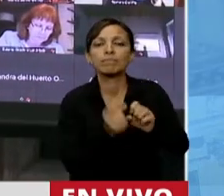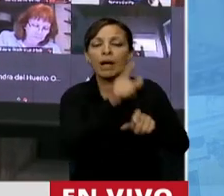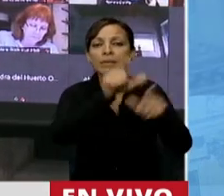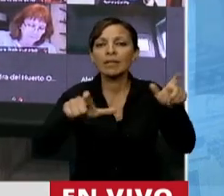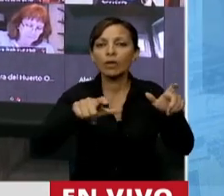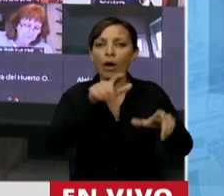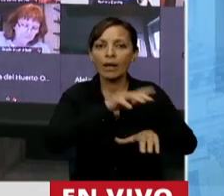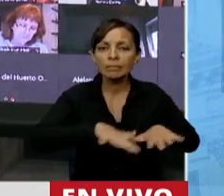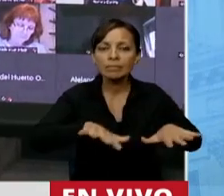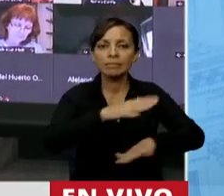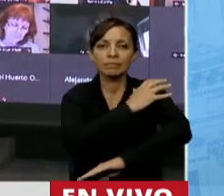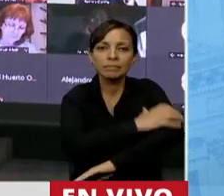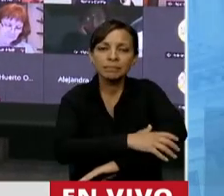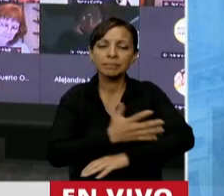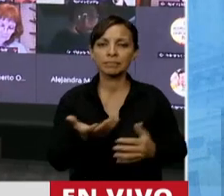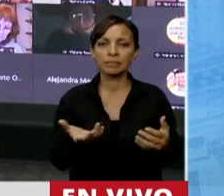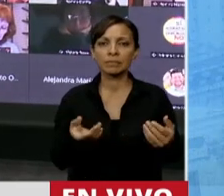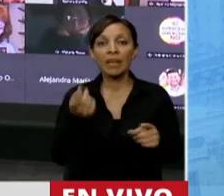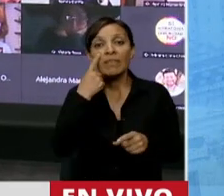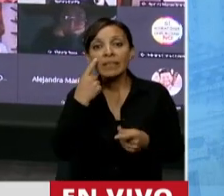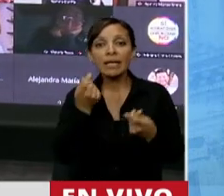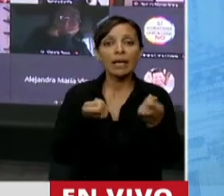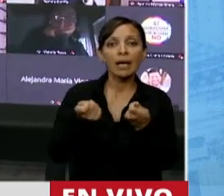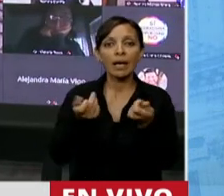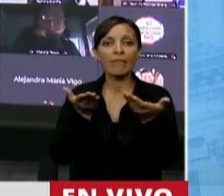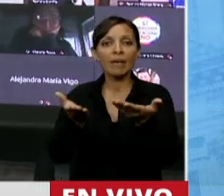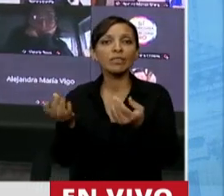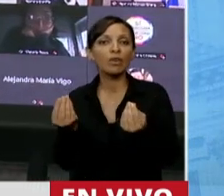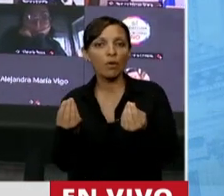sectores populares? Y fíjense cómo funcionan los privilegios.